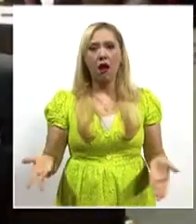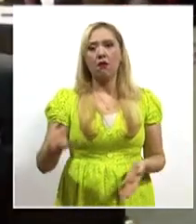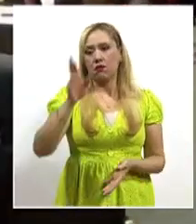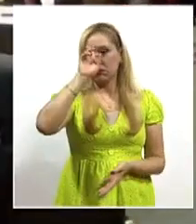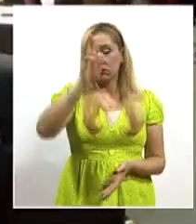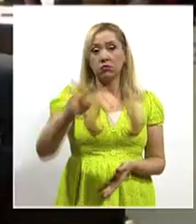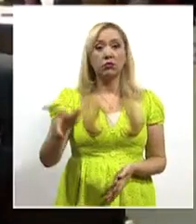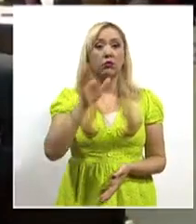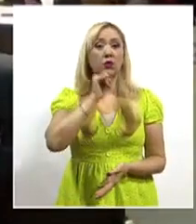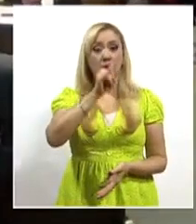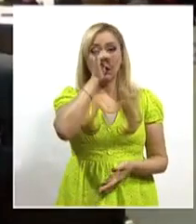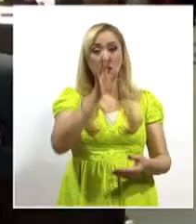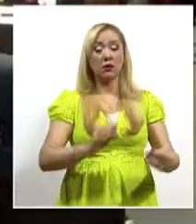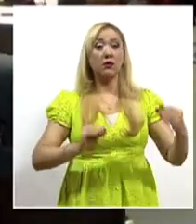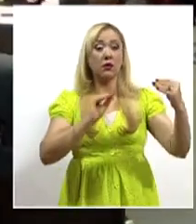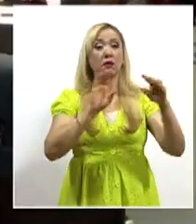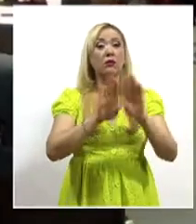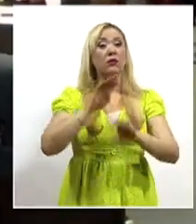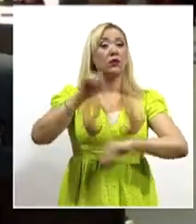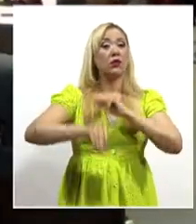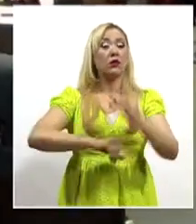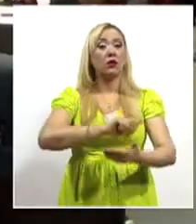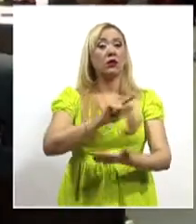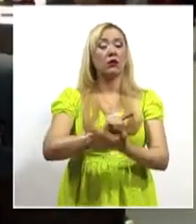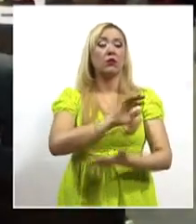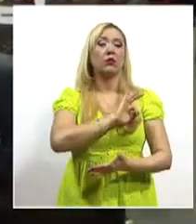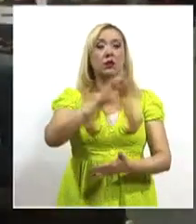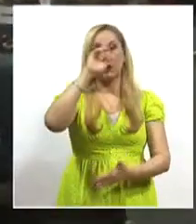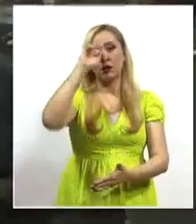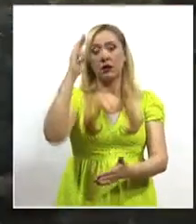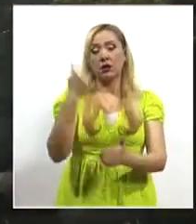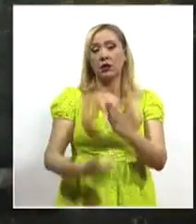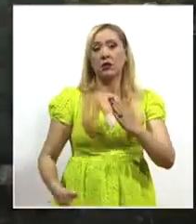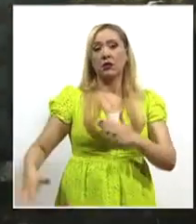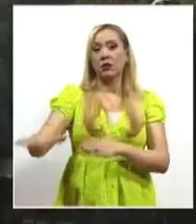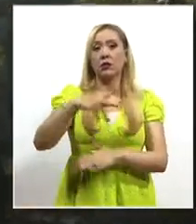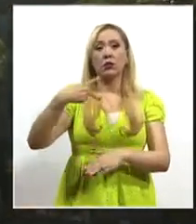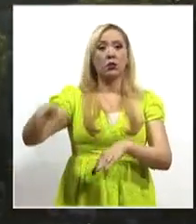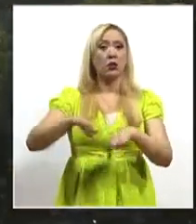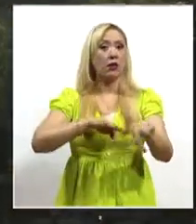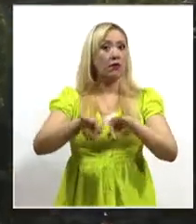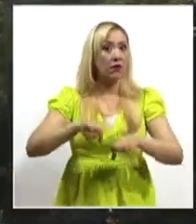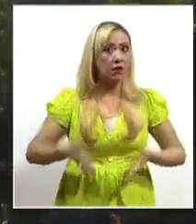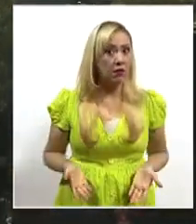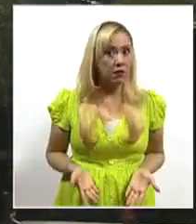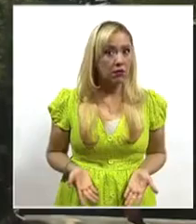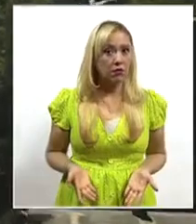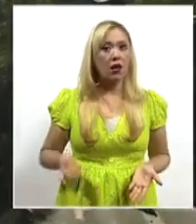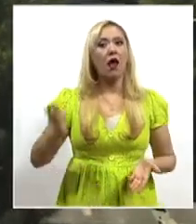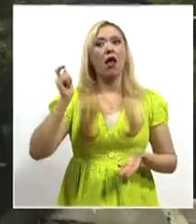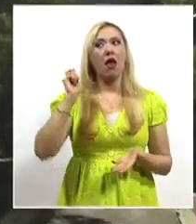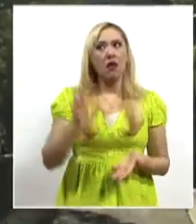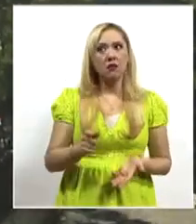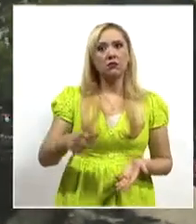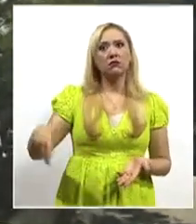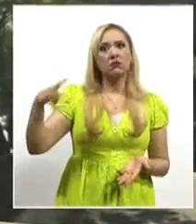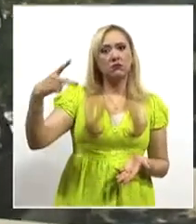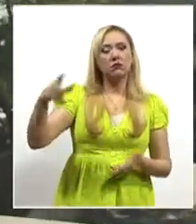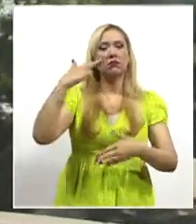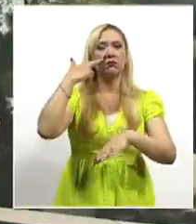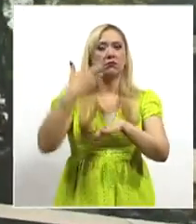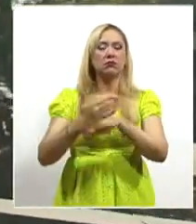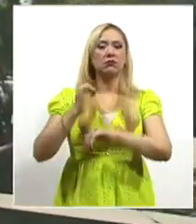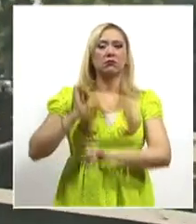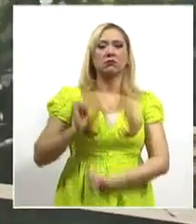la impugnación de actos parlamentarios que podrían afectar el núcleo esencial de su función, es decir, el desempeño de sus atribuciones